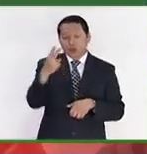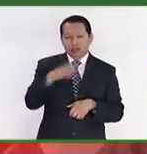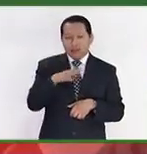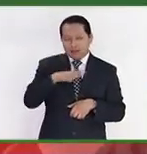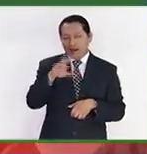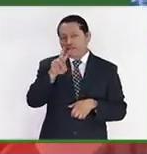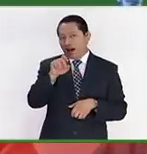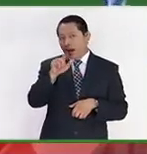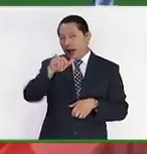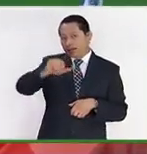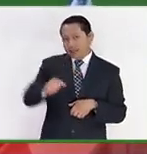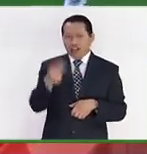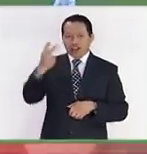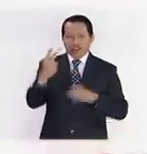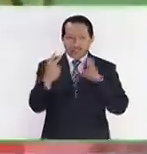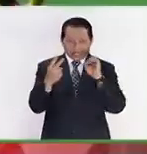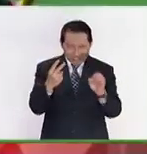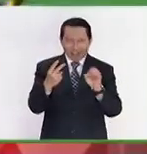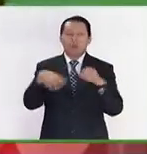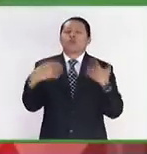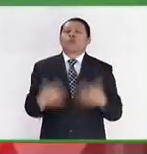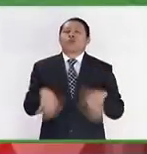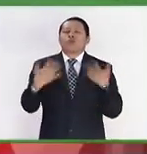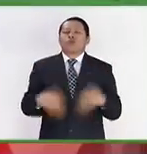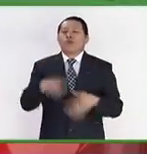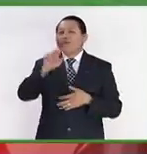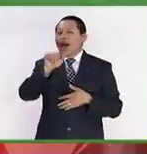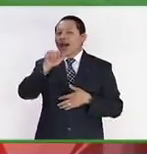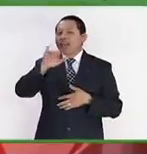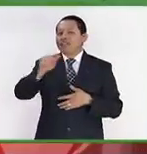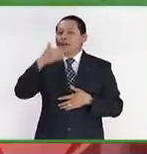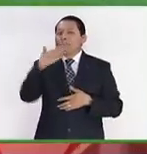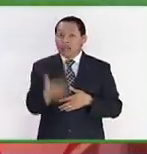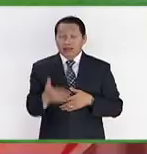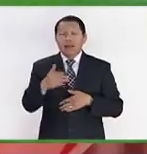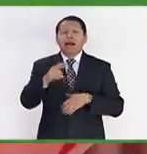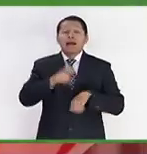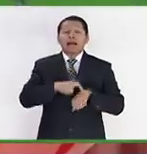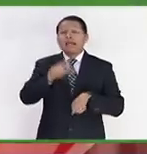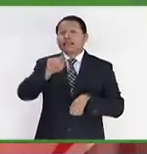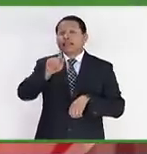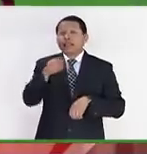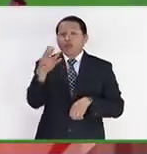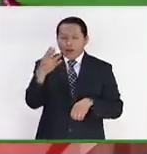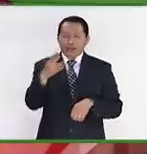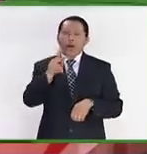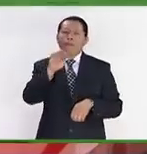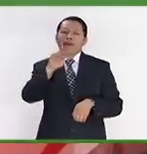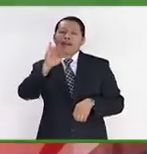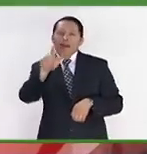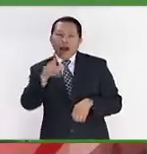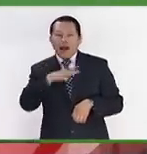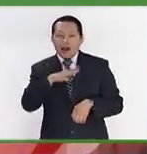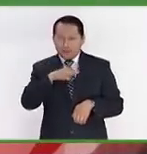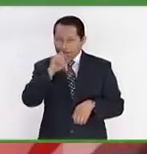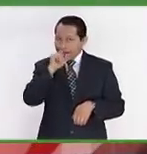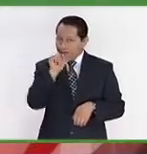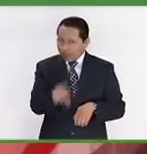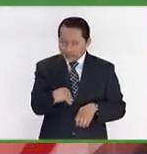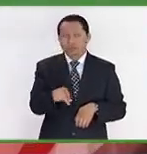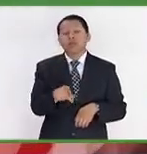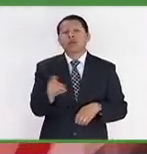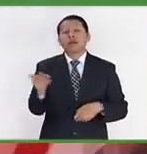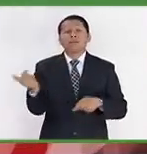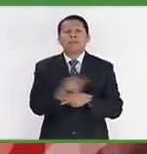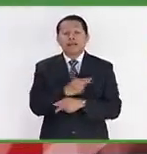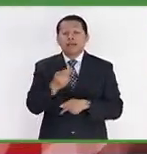Valencia a hacer el 2-0. Qué gran temporada ha tenido Valencia. Al 74, penal de Diego Lainez sobre Jürgen Damm. Y